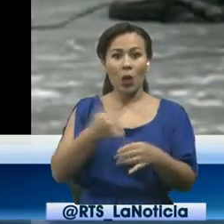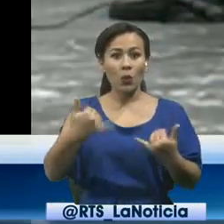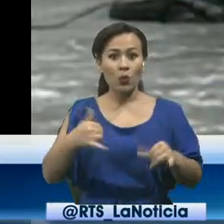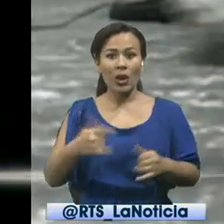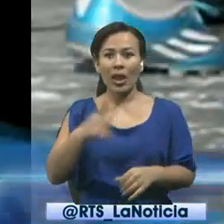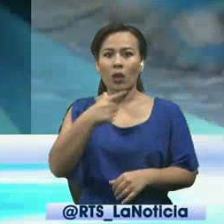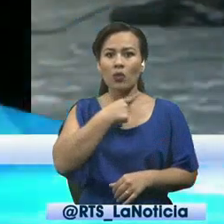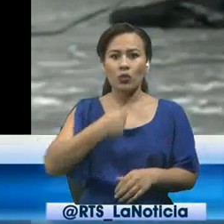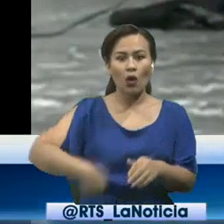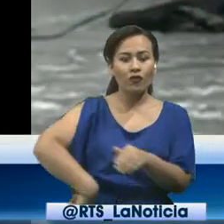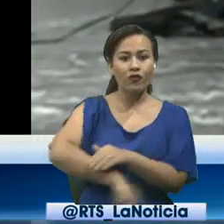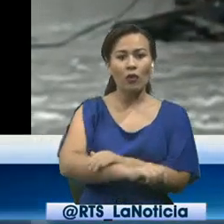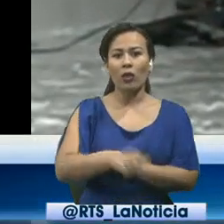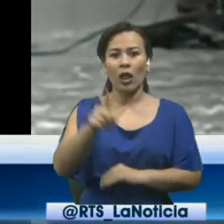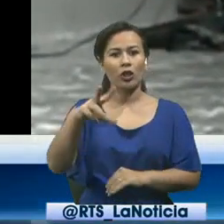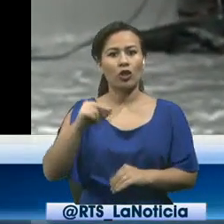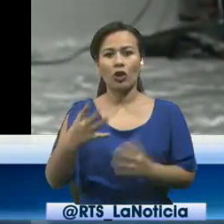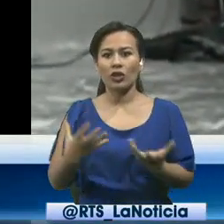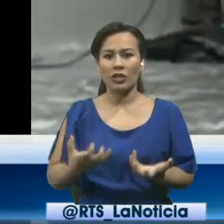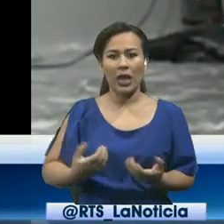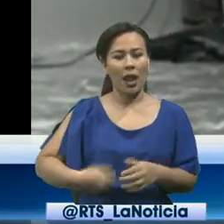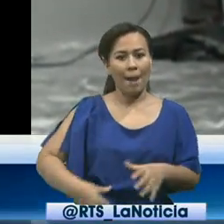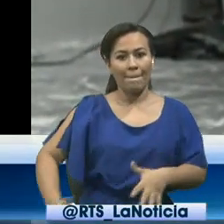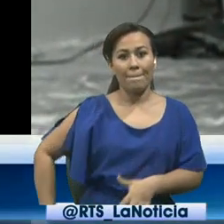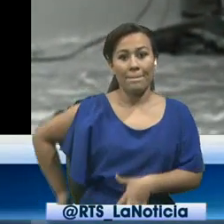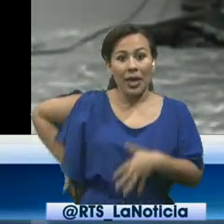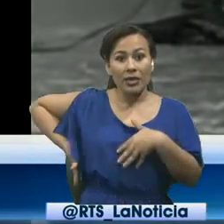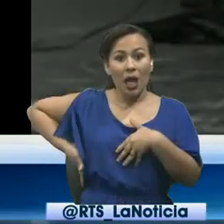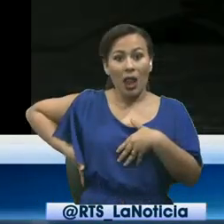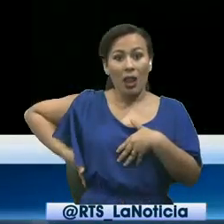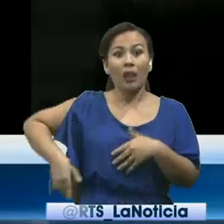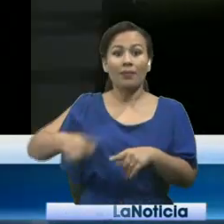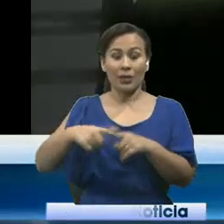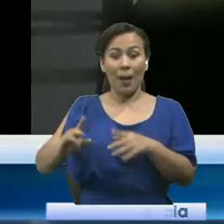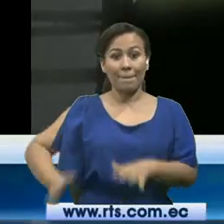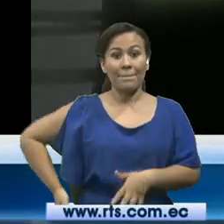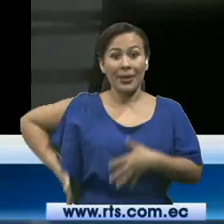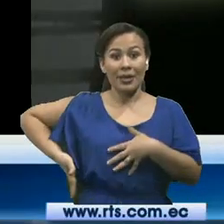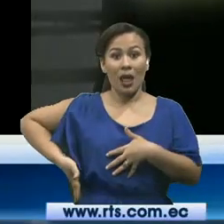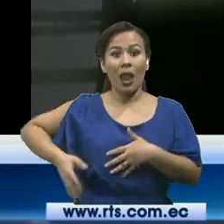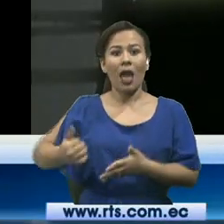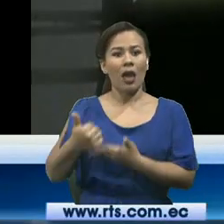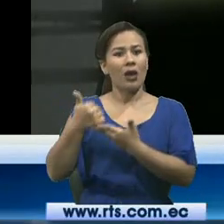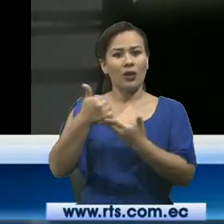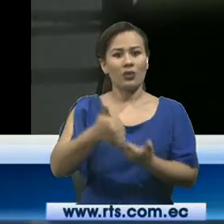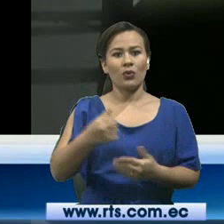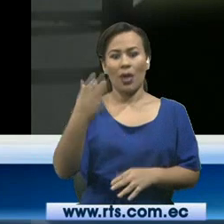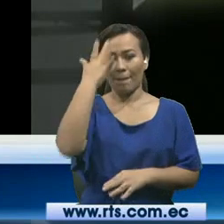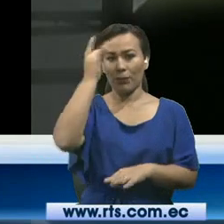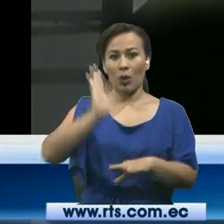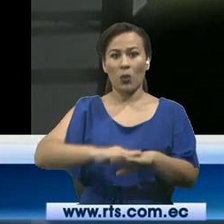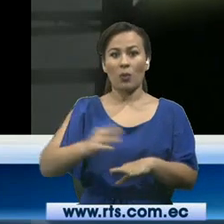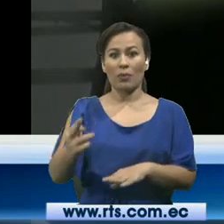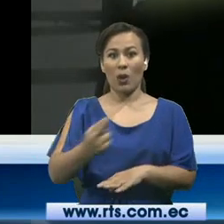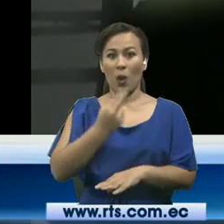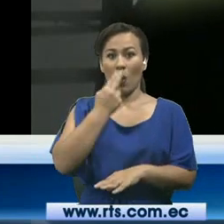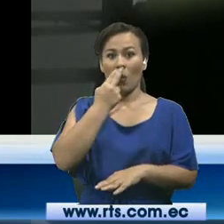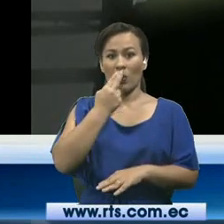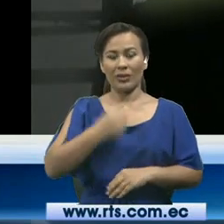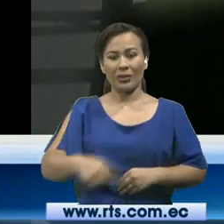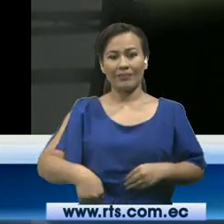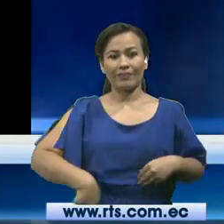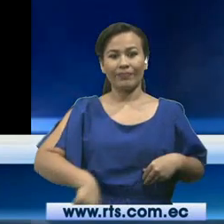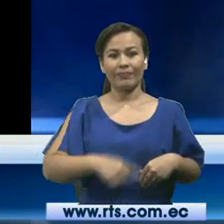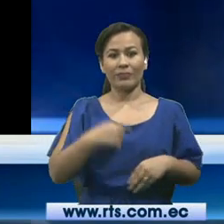al fútbol y él no quiere ponerse el pañal. Pero si tuviera el pañal, por ejemplo, fuera una ayuda por el olor, porque el orine, usted sabe lo que es el olor